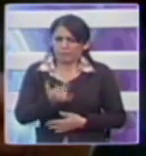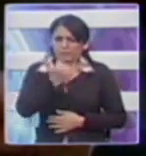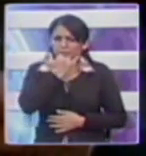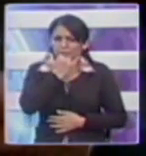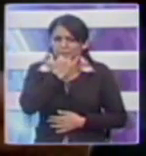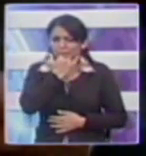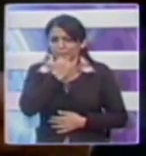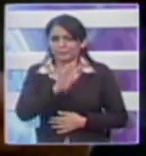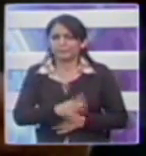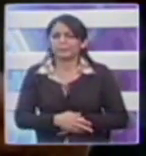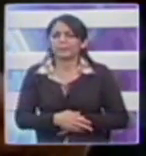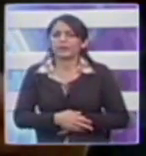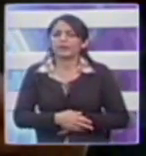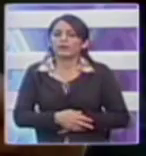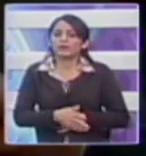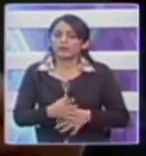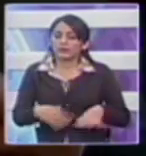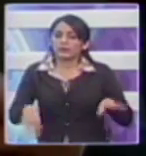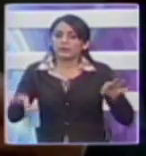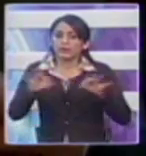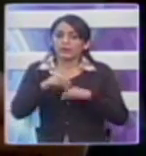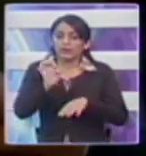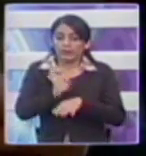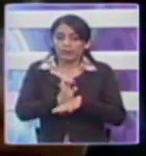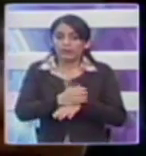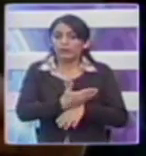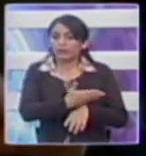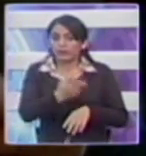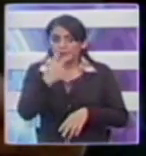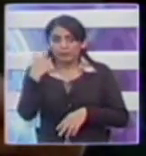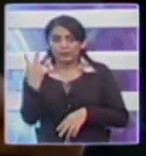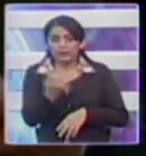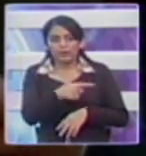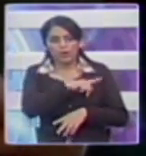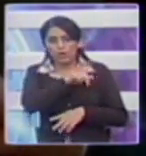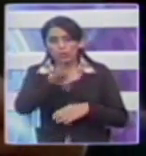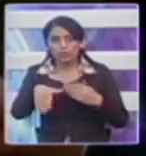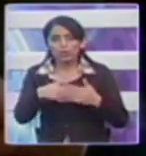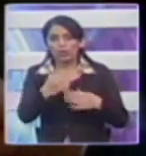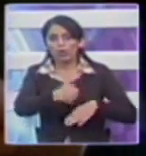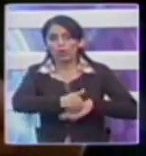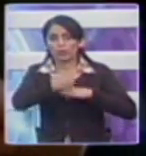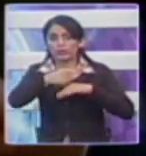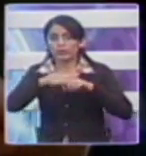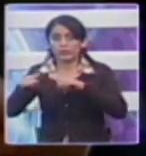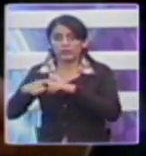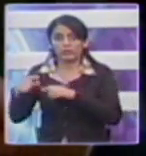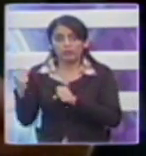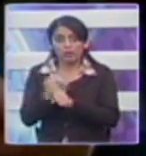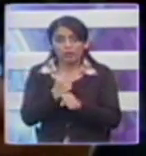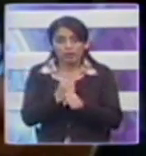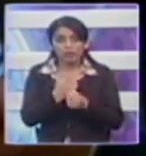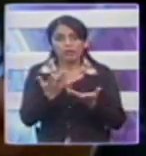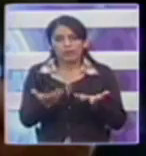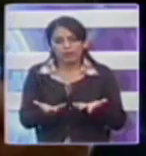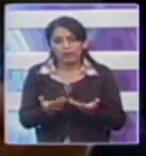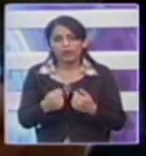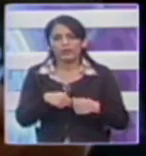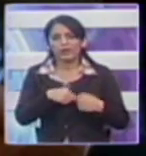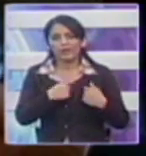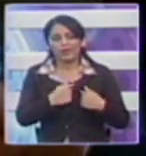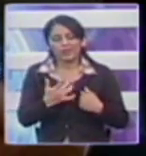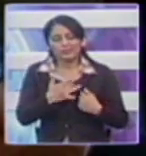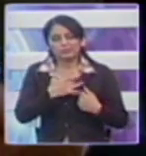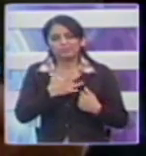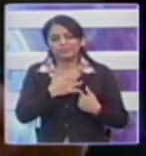pasa. Si hay algo que el Ecuador entero observa, no solamente es el trabajo de 24/7, sino el corazón que le ponen a